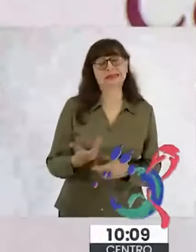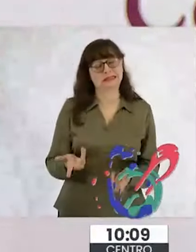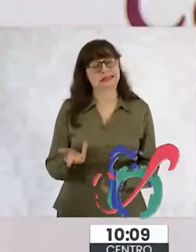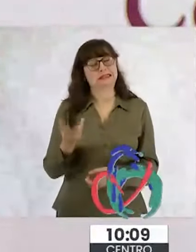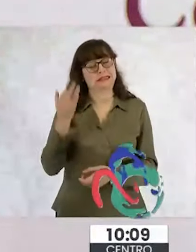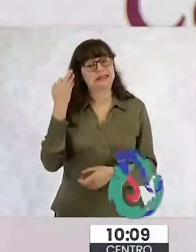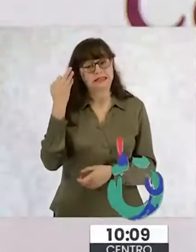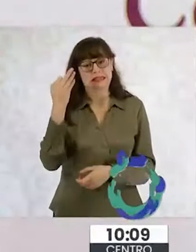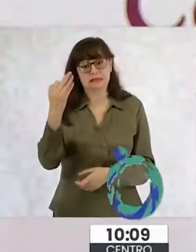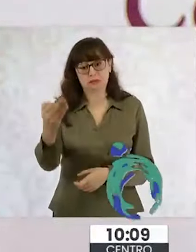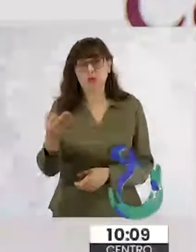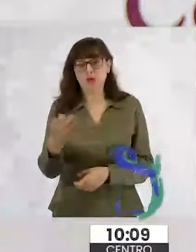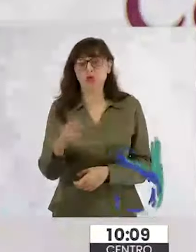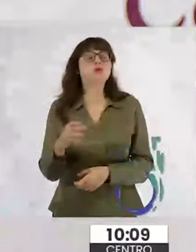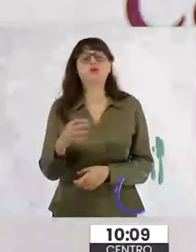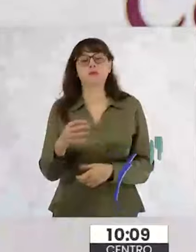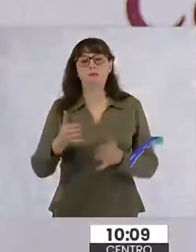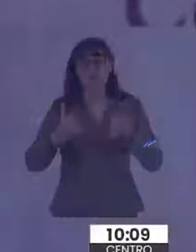día